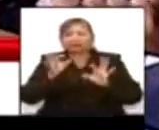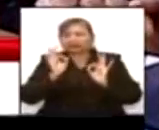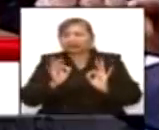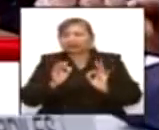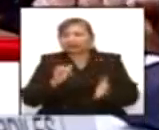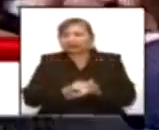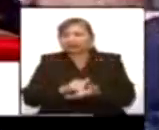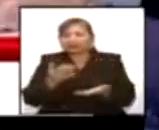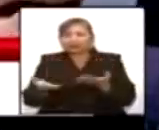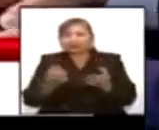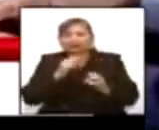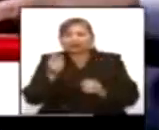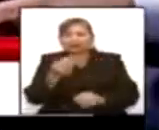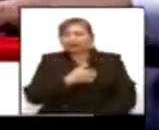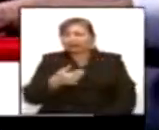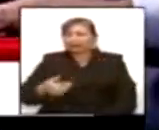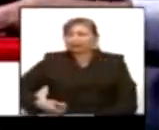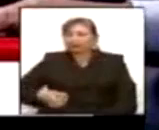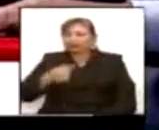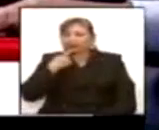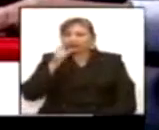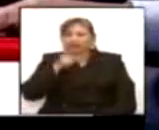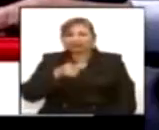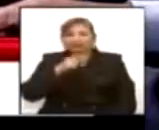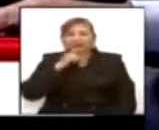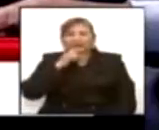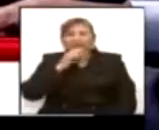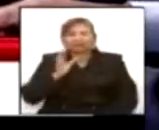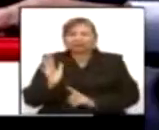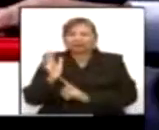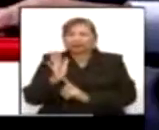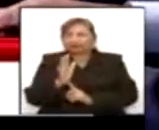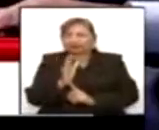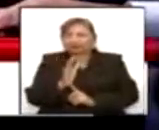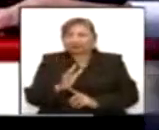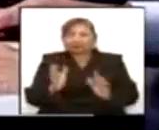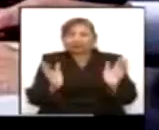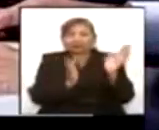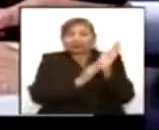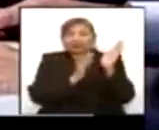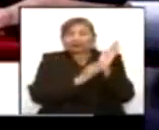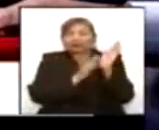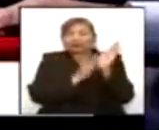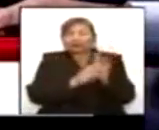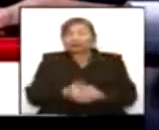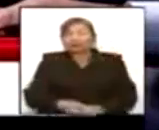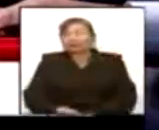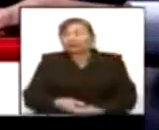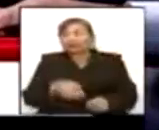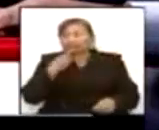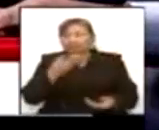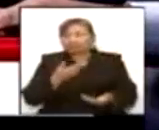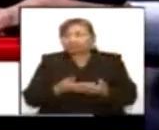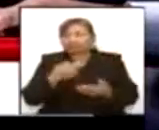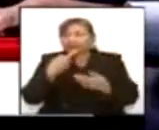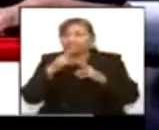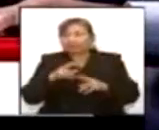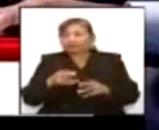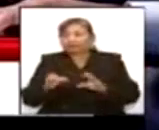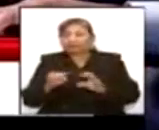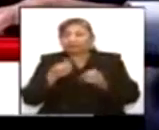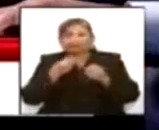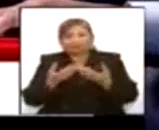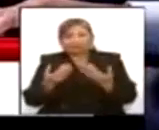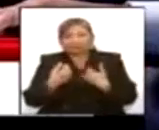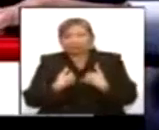y cuales son. Presidente, yo quiero que la señora representante de la Defensoría del Pueblo me responda a las